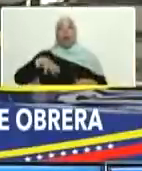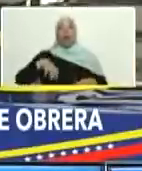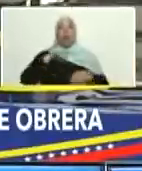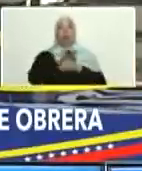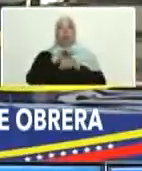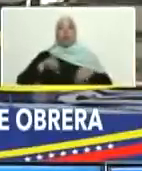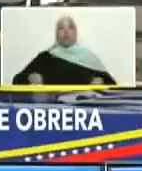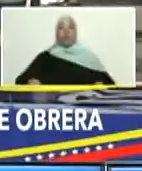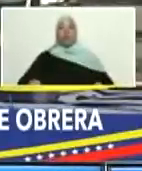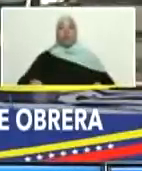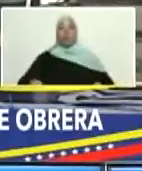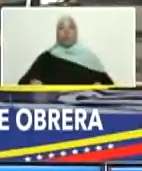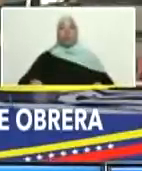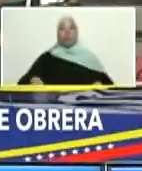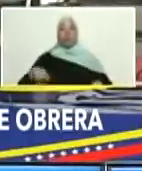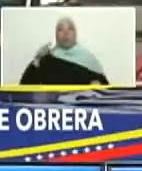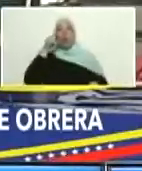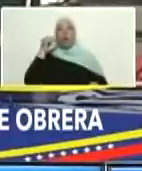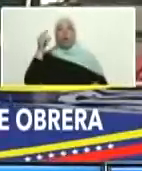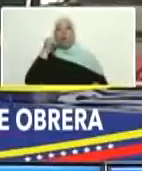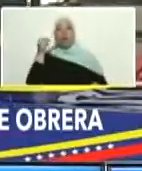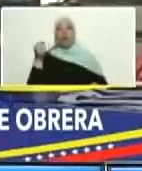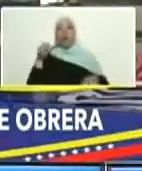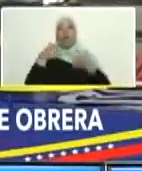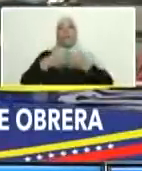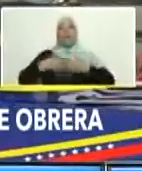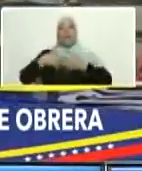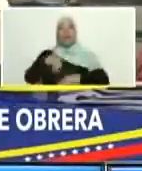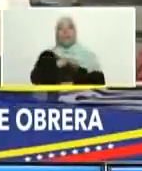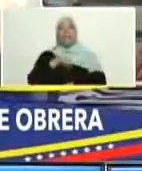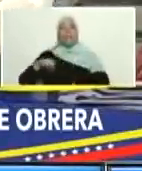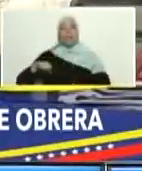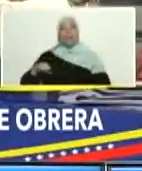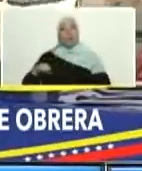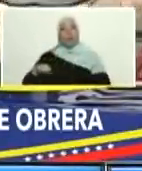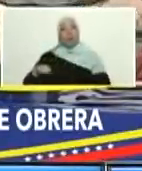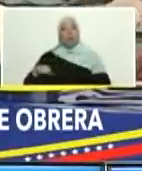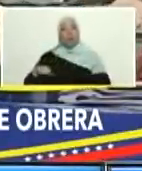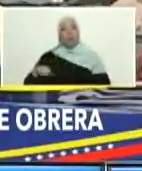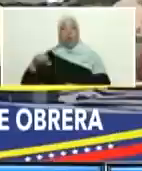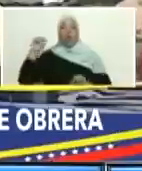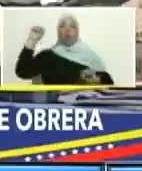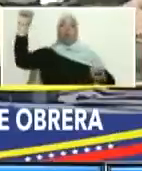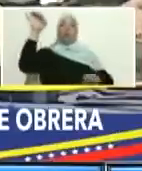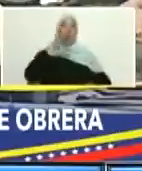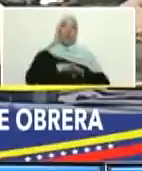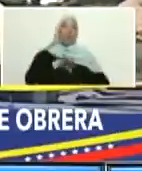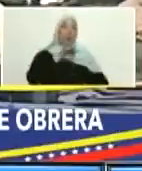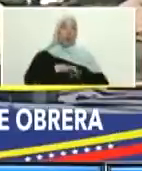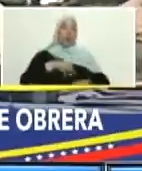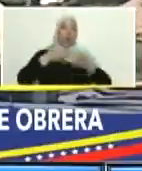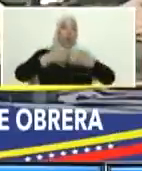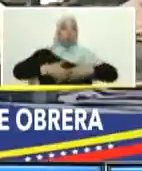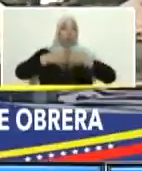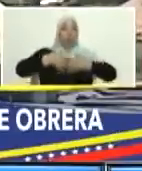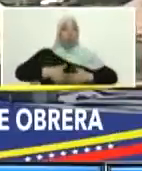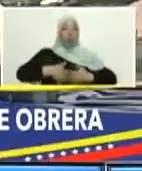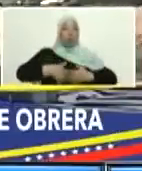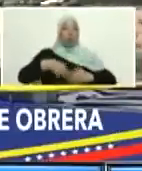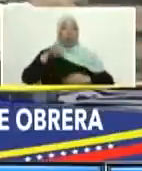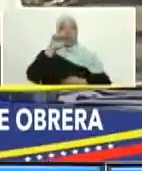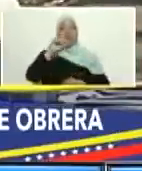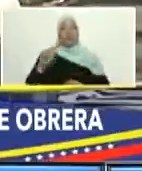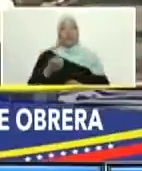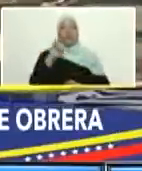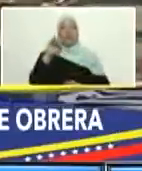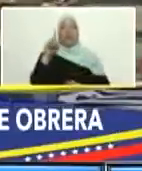portuguesa para ver una experiencia de una empresa privada, de una empresa socialista, industrial, Sidor,